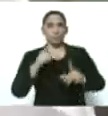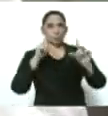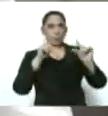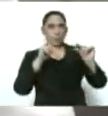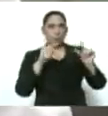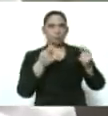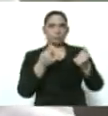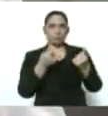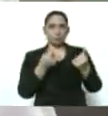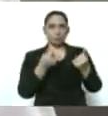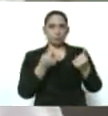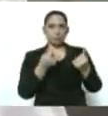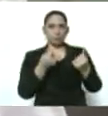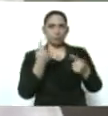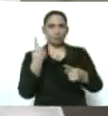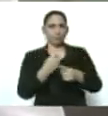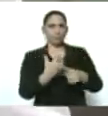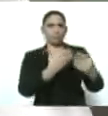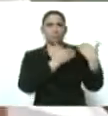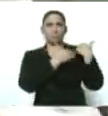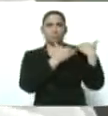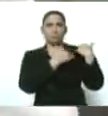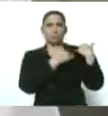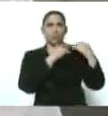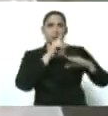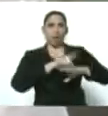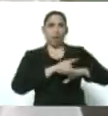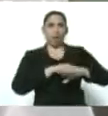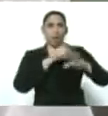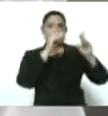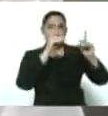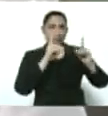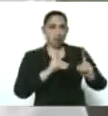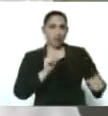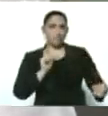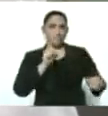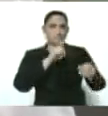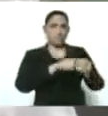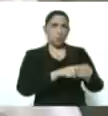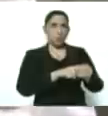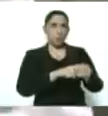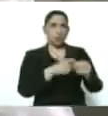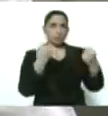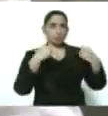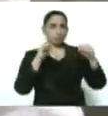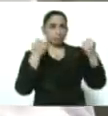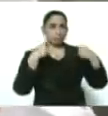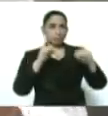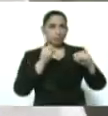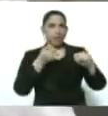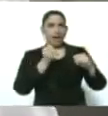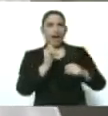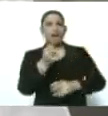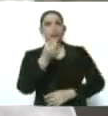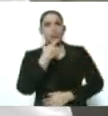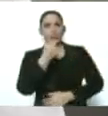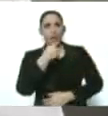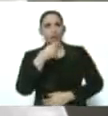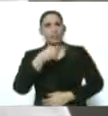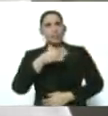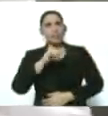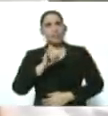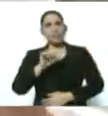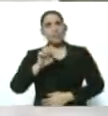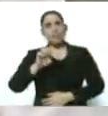hay que ser muy responsables a la hora de decidir si se incorporan en el esquema terapéutico. Hay drogas como la ivermectina,